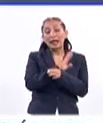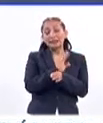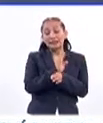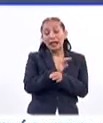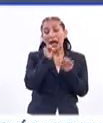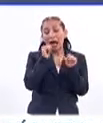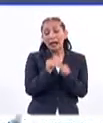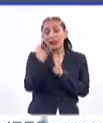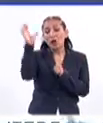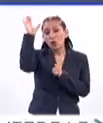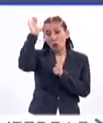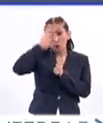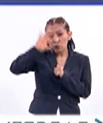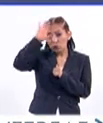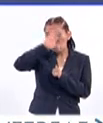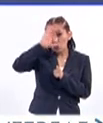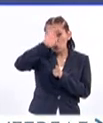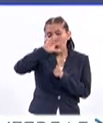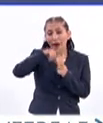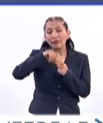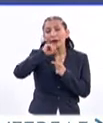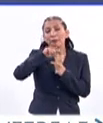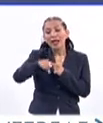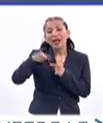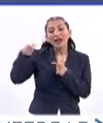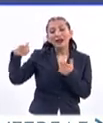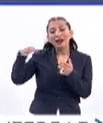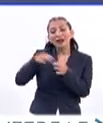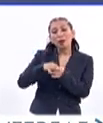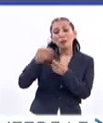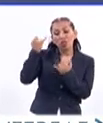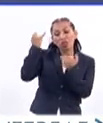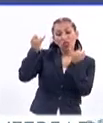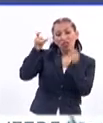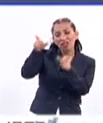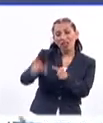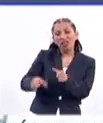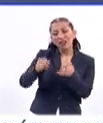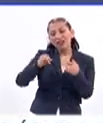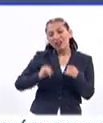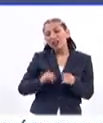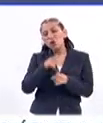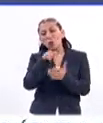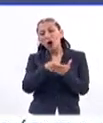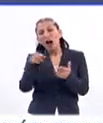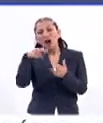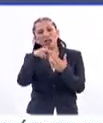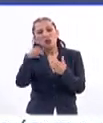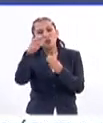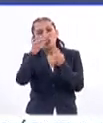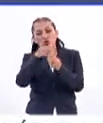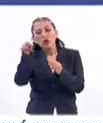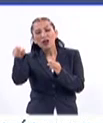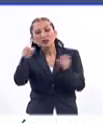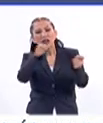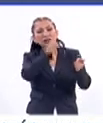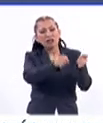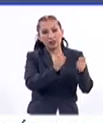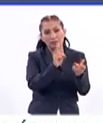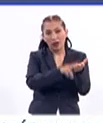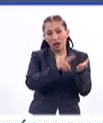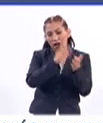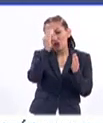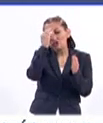arte, es cultura, es la parte de la identidad de distintas regiones del mundo y que vale mucho la